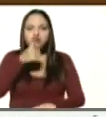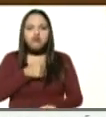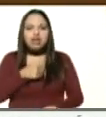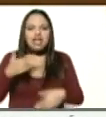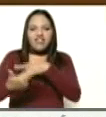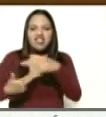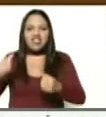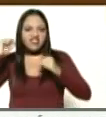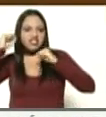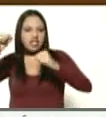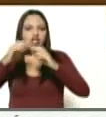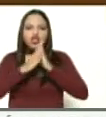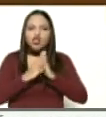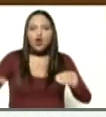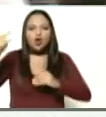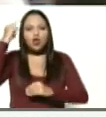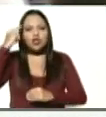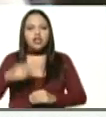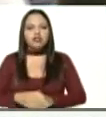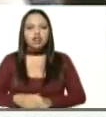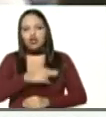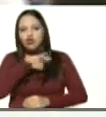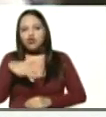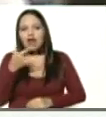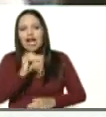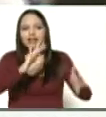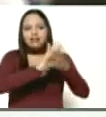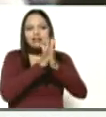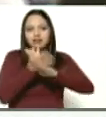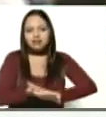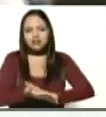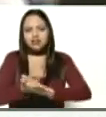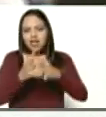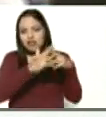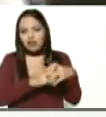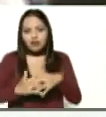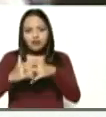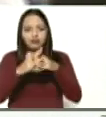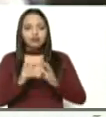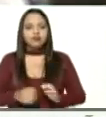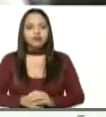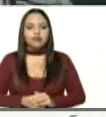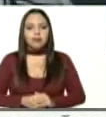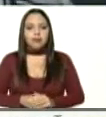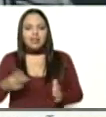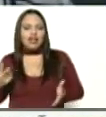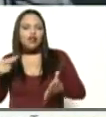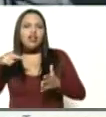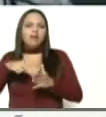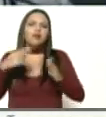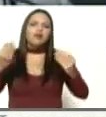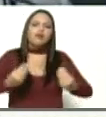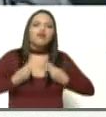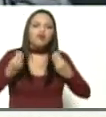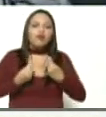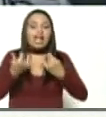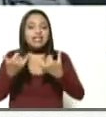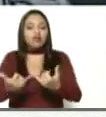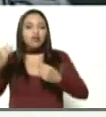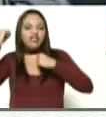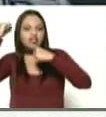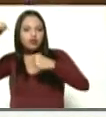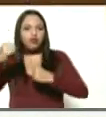vencer. Todos los días nosotros le propinamos una derrota al Imperio Norteamericano. El que nos levantemos vivos ya es una